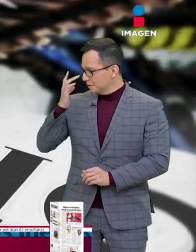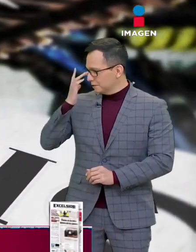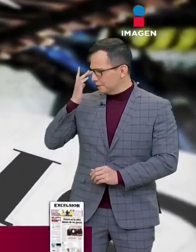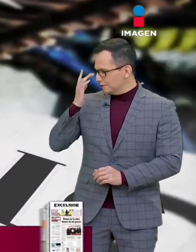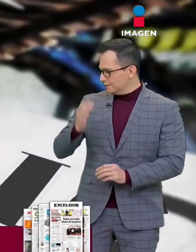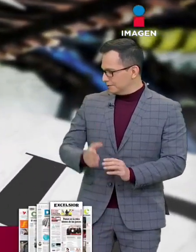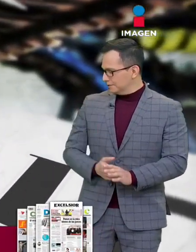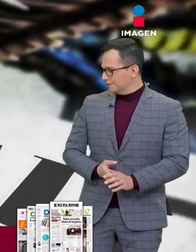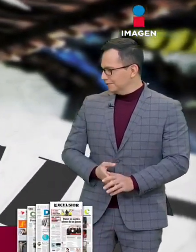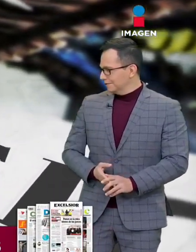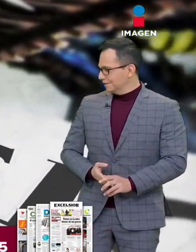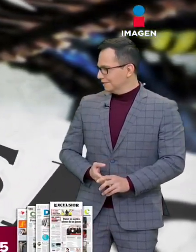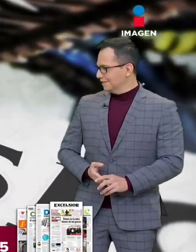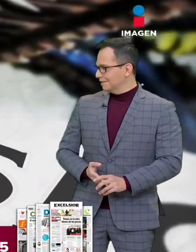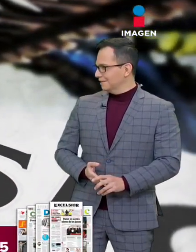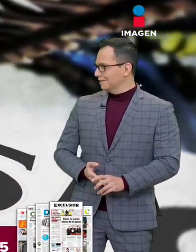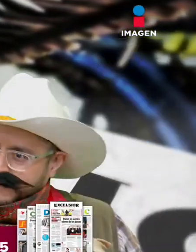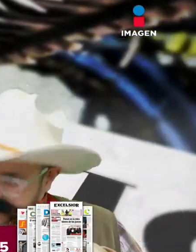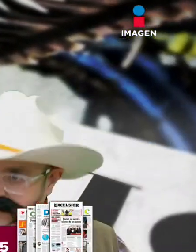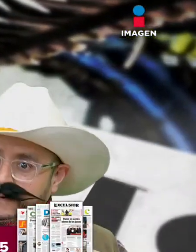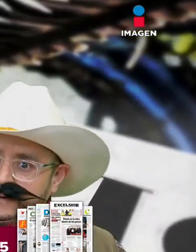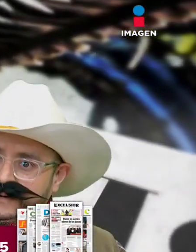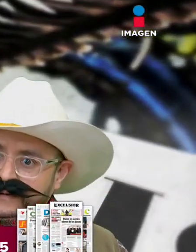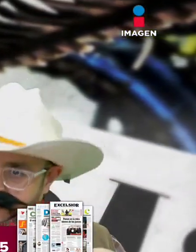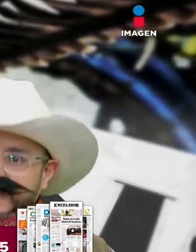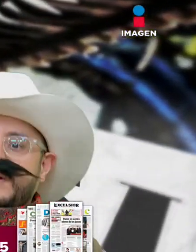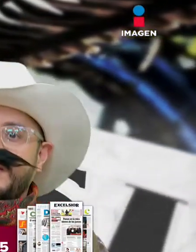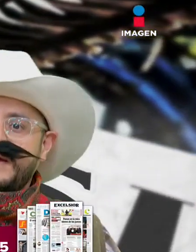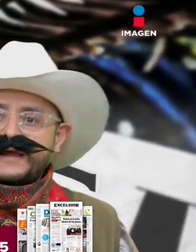¿Qué andas a caballo? ¡Abusado! ¿Qué? ¡Abusado! ¡Porque miren! En